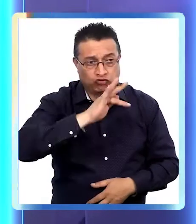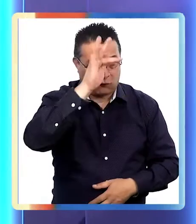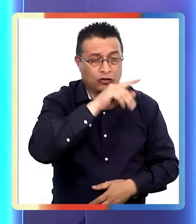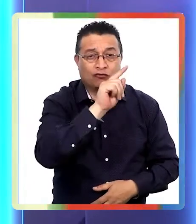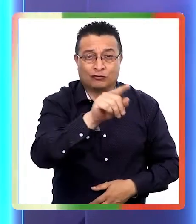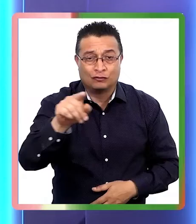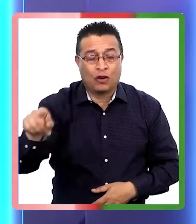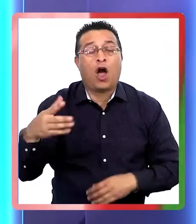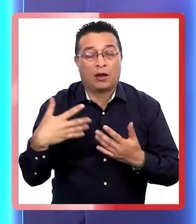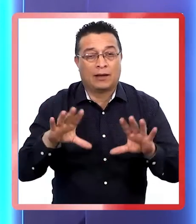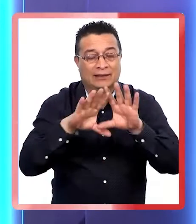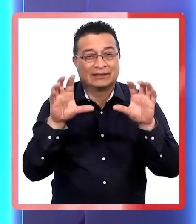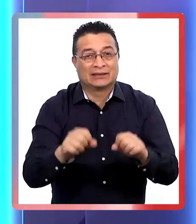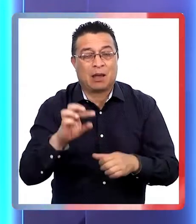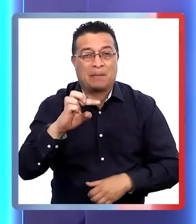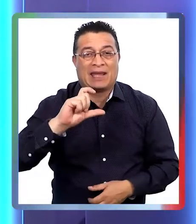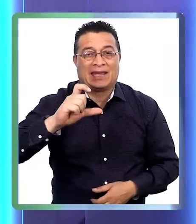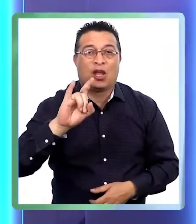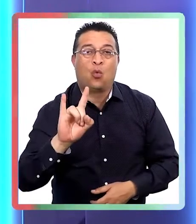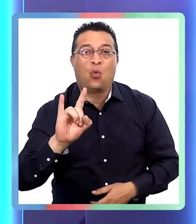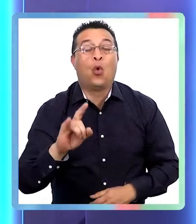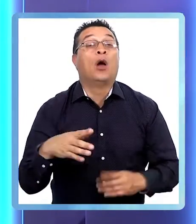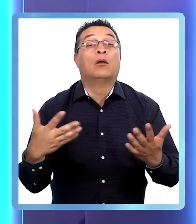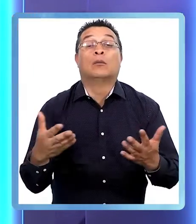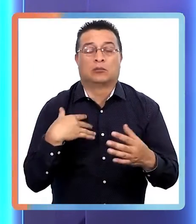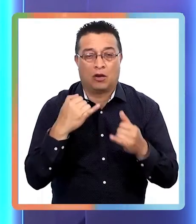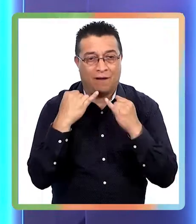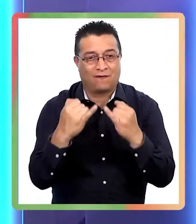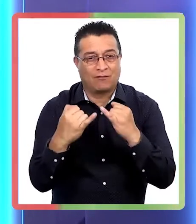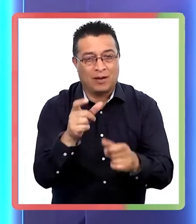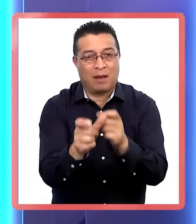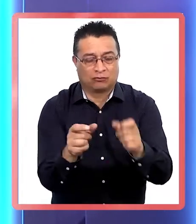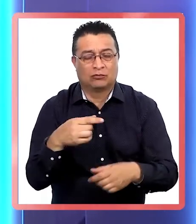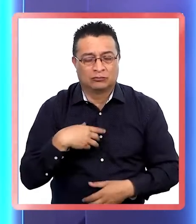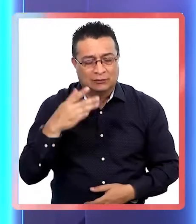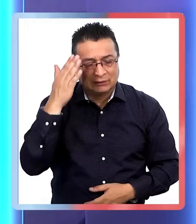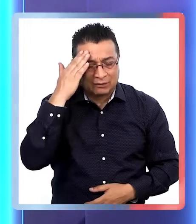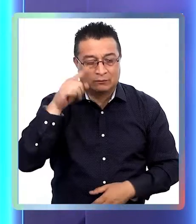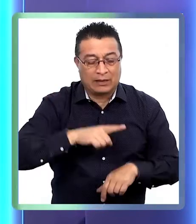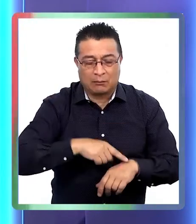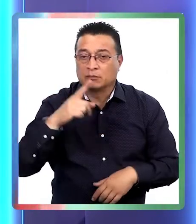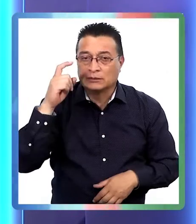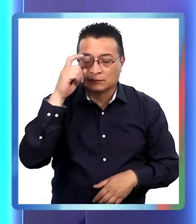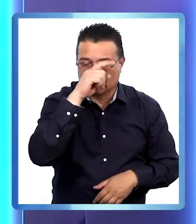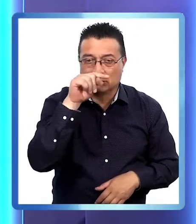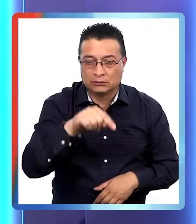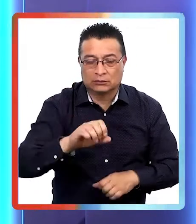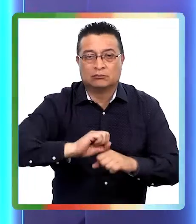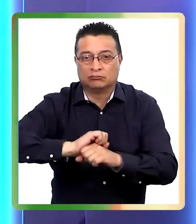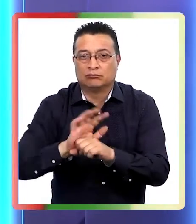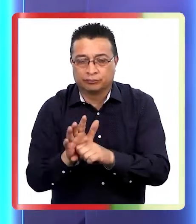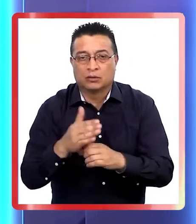los funcionarios que tienen que ver con este sistema de la PGU, para que de alguna manera informen también a las personas. Yo sé que estos son tiempos muy complejos, usted lo